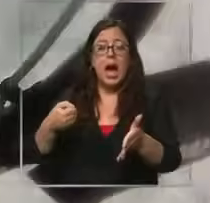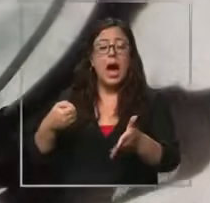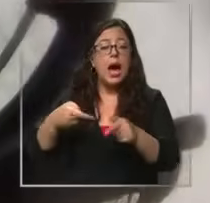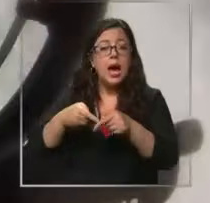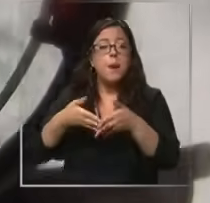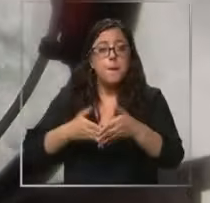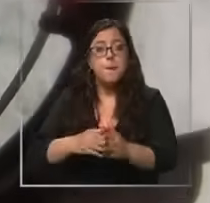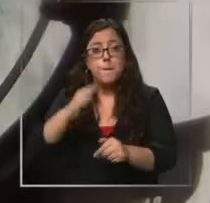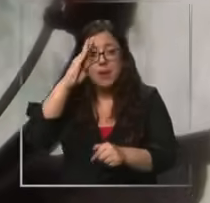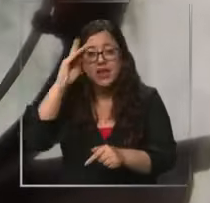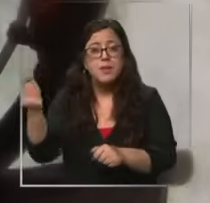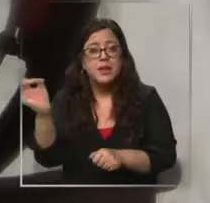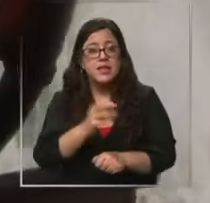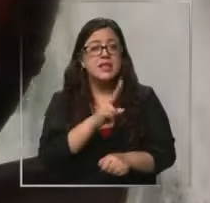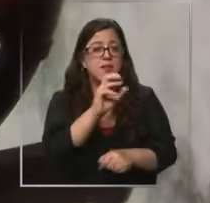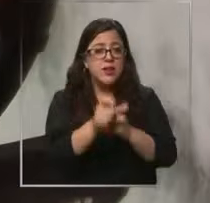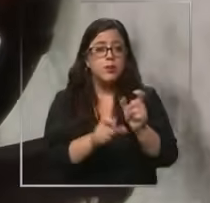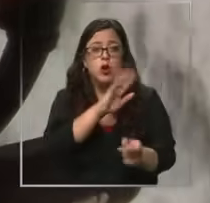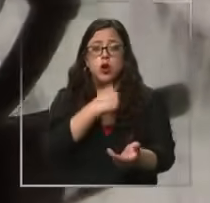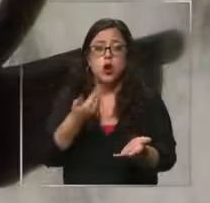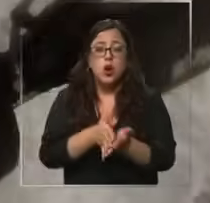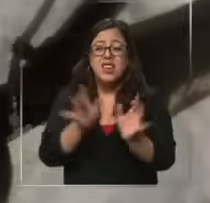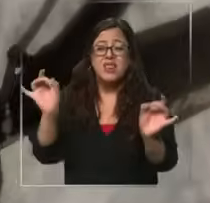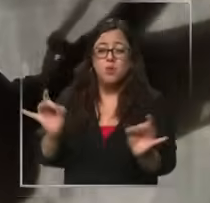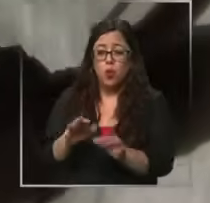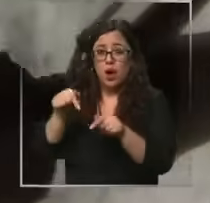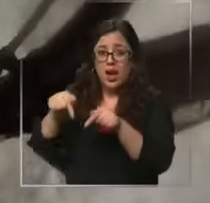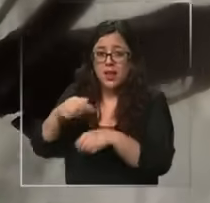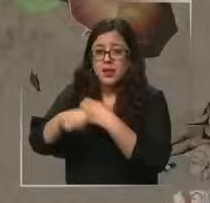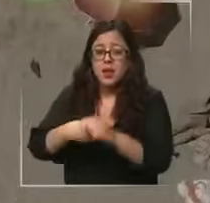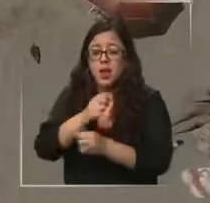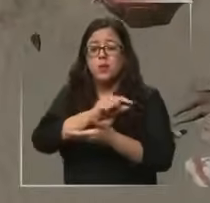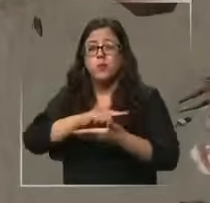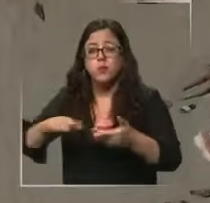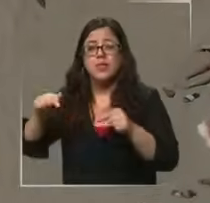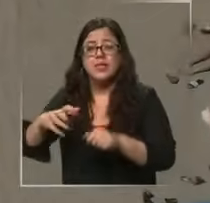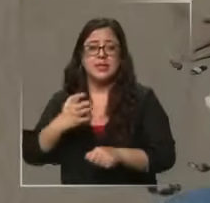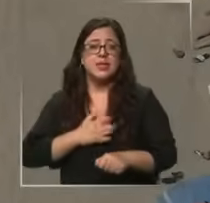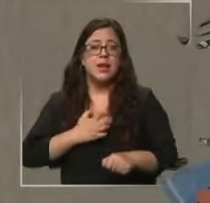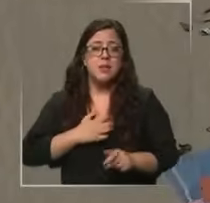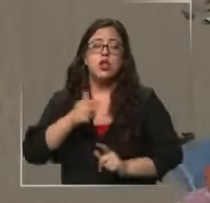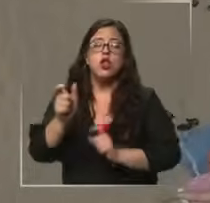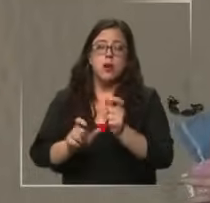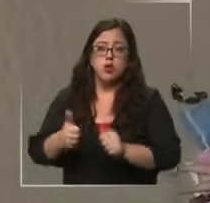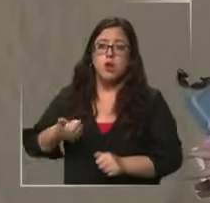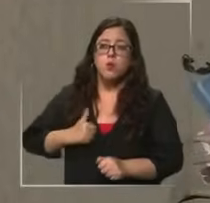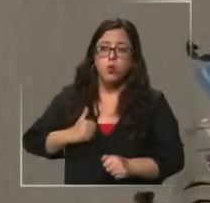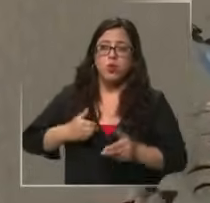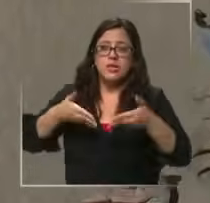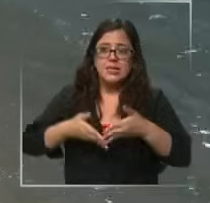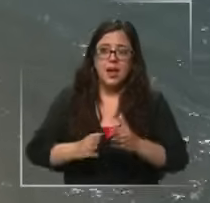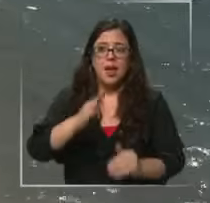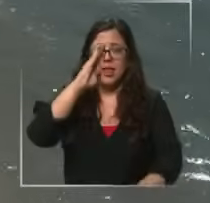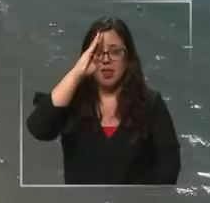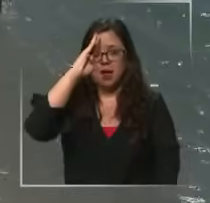podría aumentar en la presente temporada. Es el temor de la Policía Marítima.